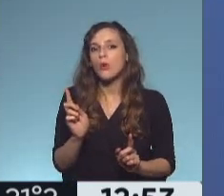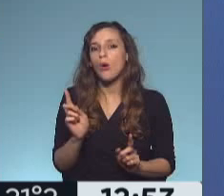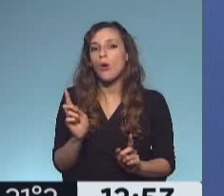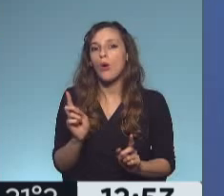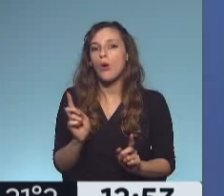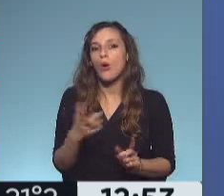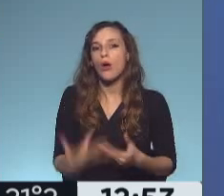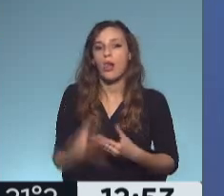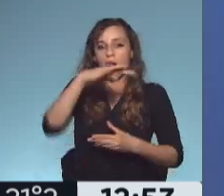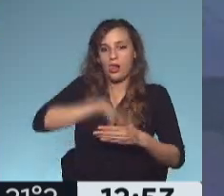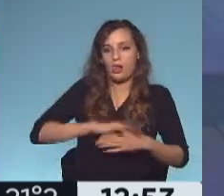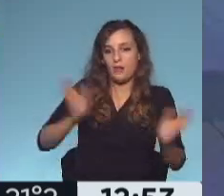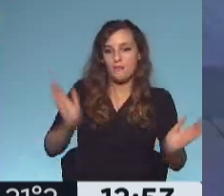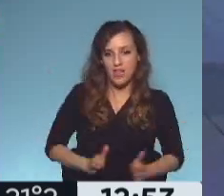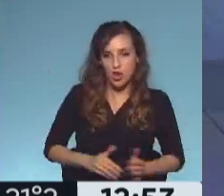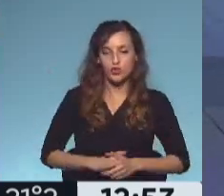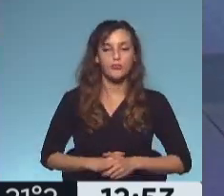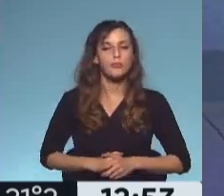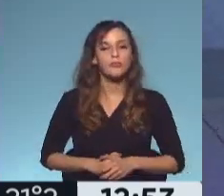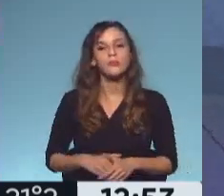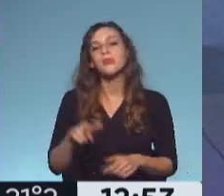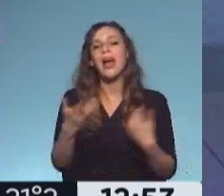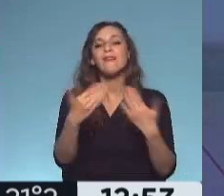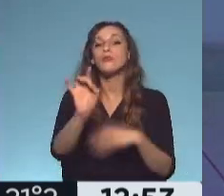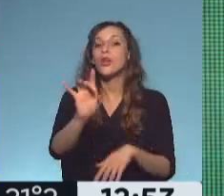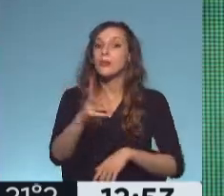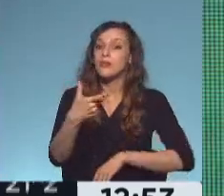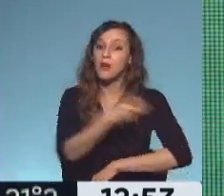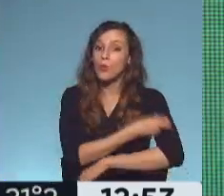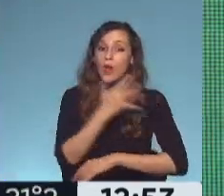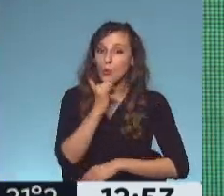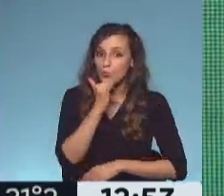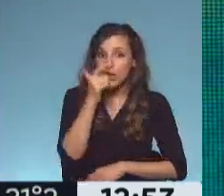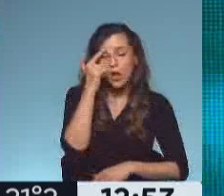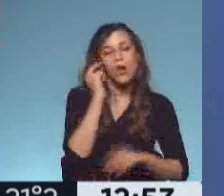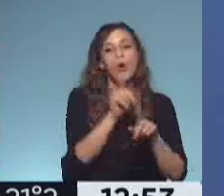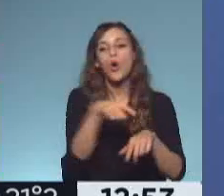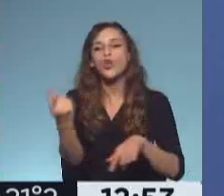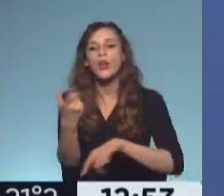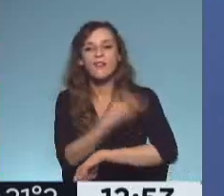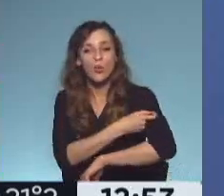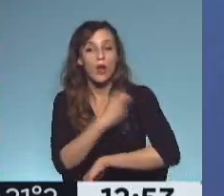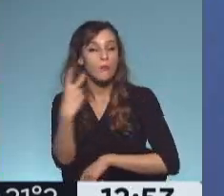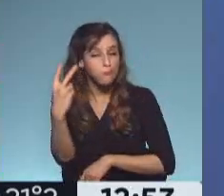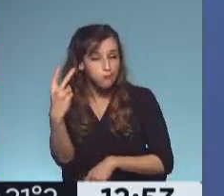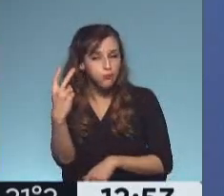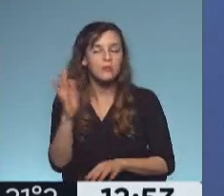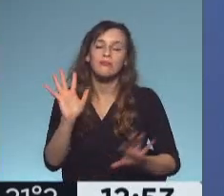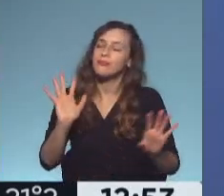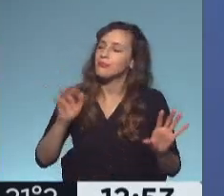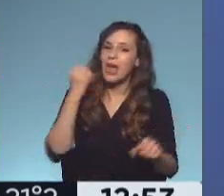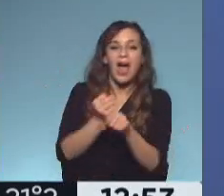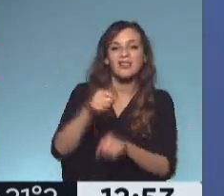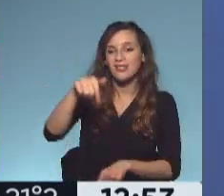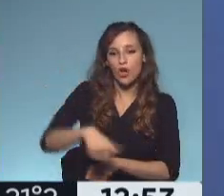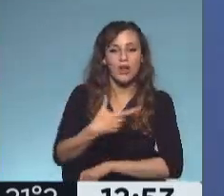de infección, ¿no Ahora, es cierto? Cecilia, hablamos únicamente de la vacuna rusa. ¿El resto sí son 2 dosis? Todas las vacunas que adquirimos hasta